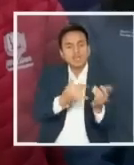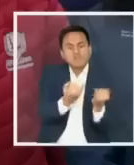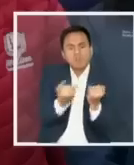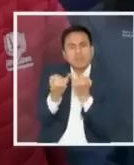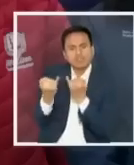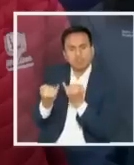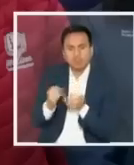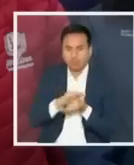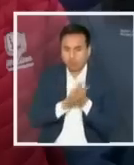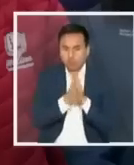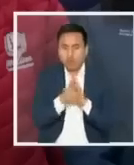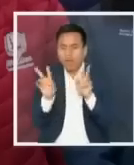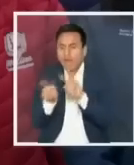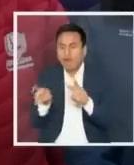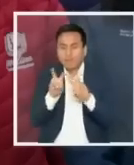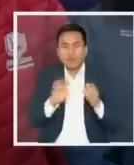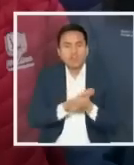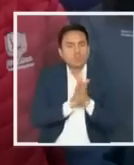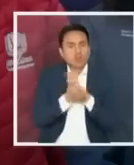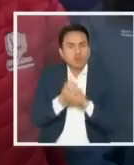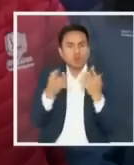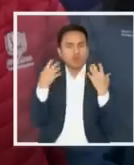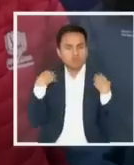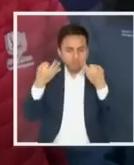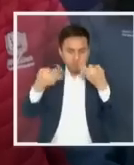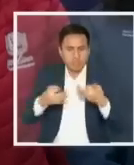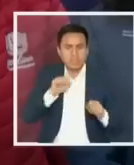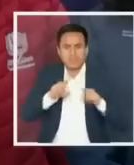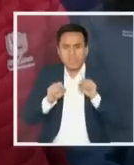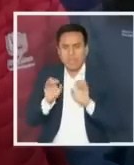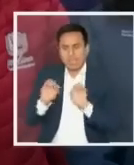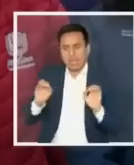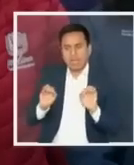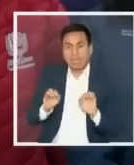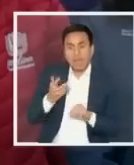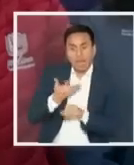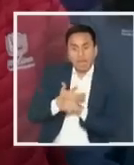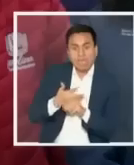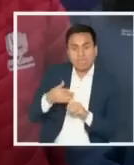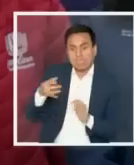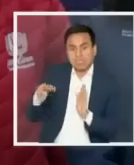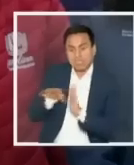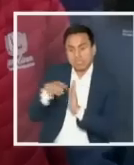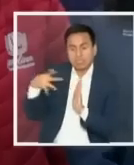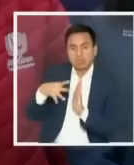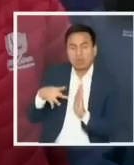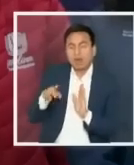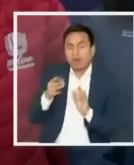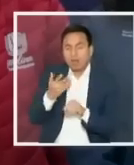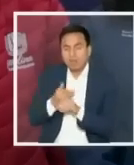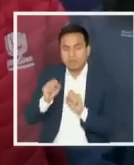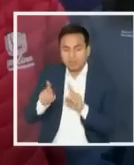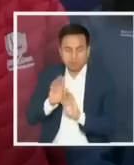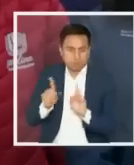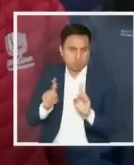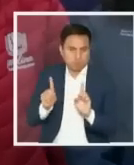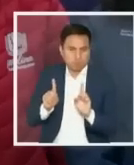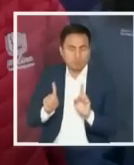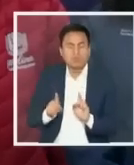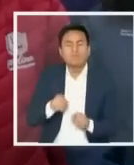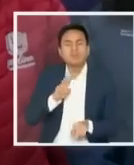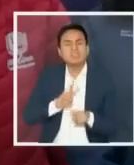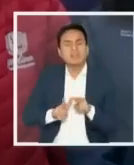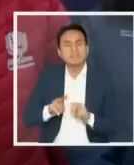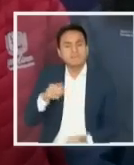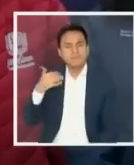si tú sabes eso, particularmente si eres funcionario público, debes hacer la denuncia. Tiene que